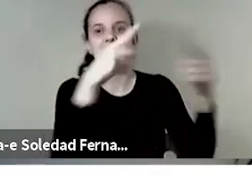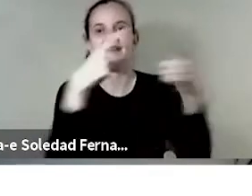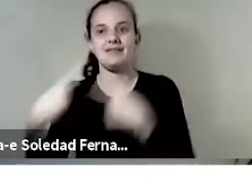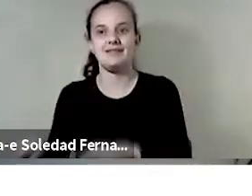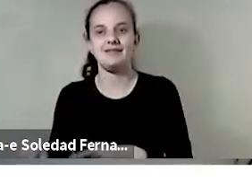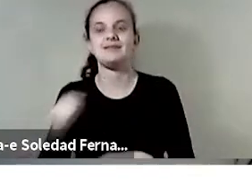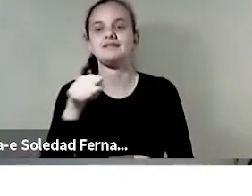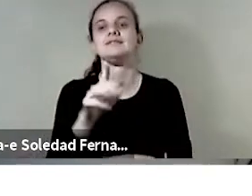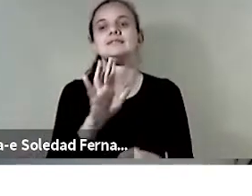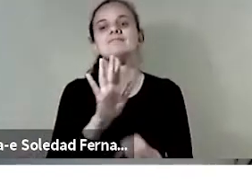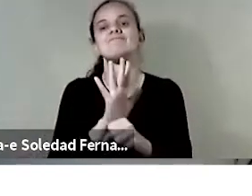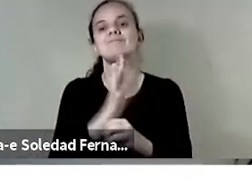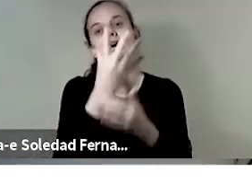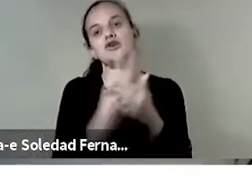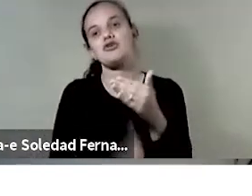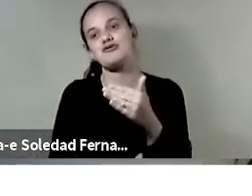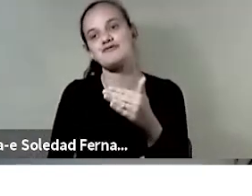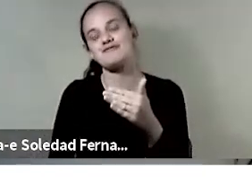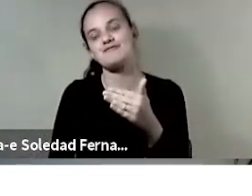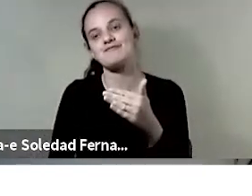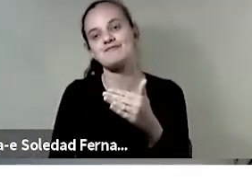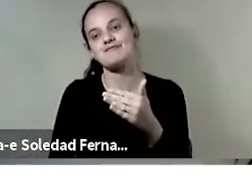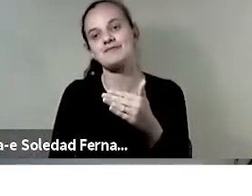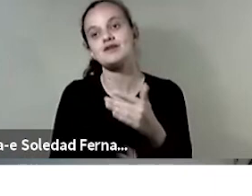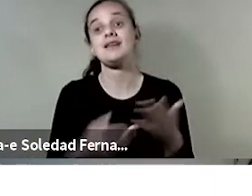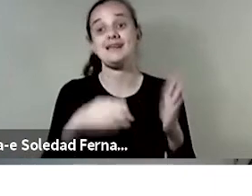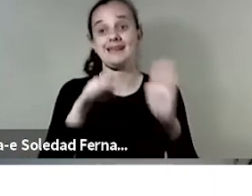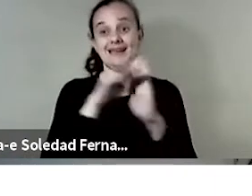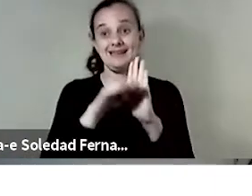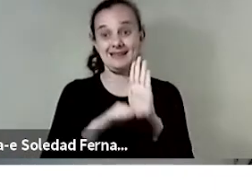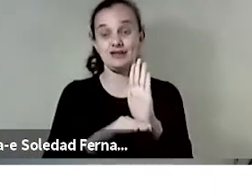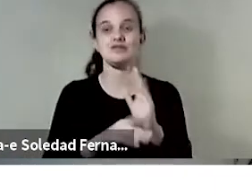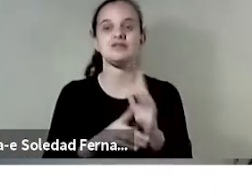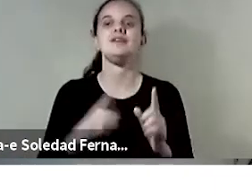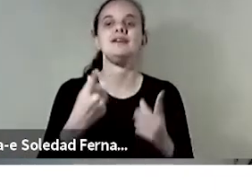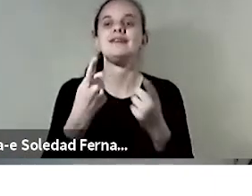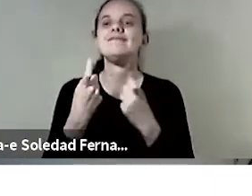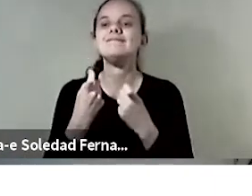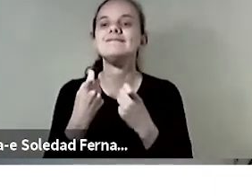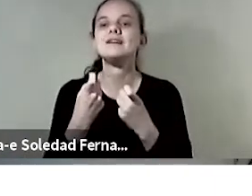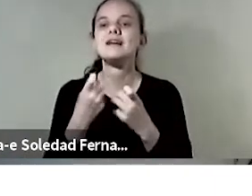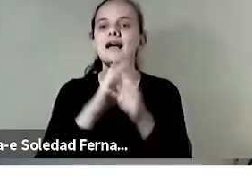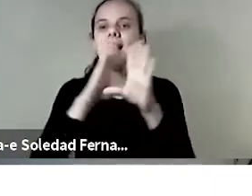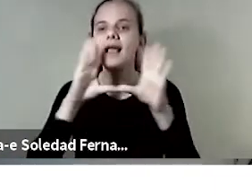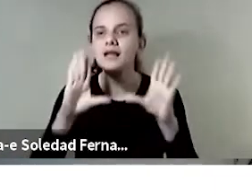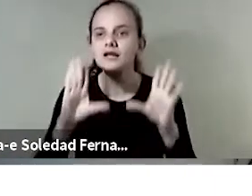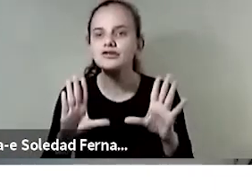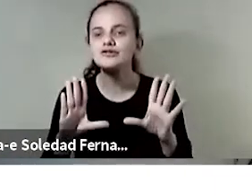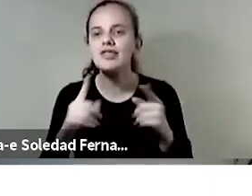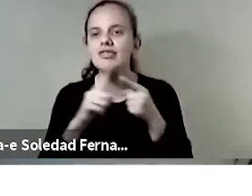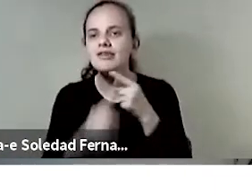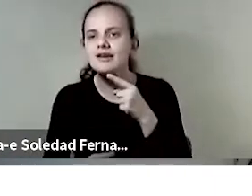son distintas, que la cosa que es no es como debería ser, eso se considera un error. Entonces, cuando decimos que que